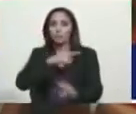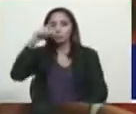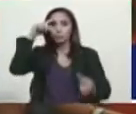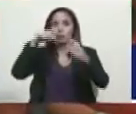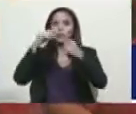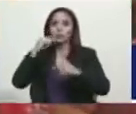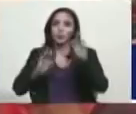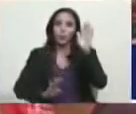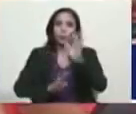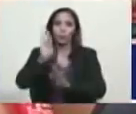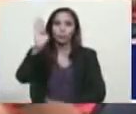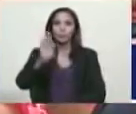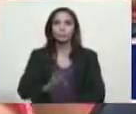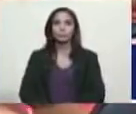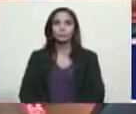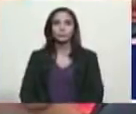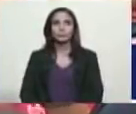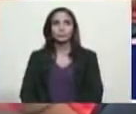grande.